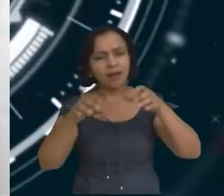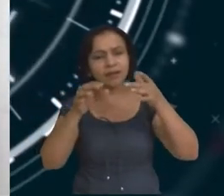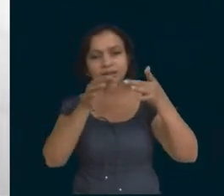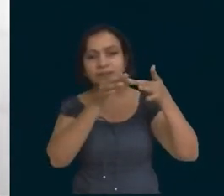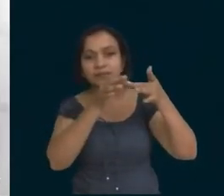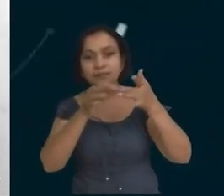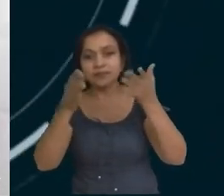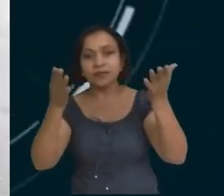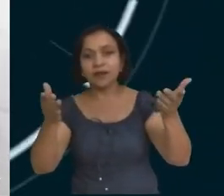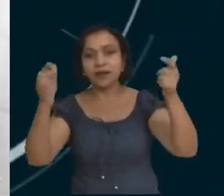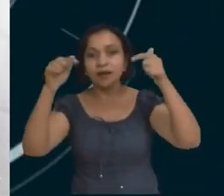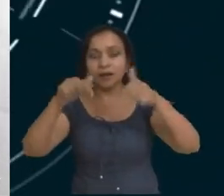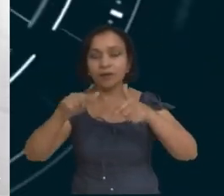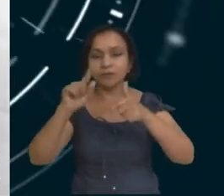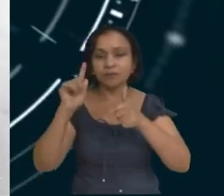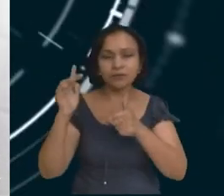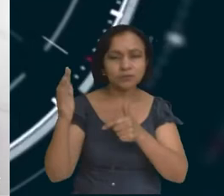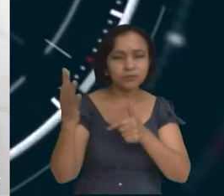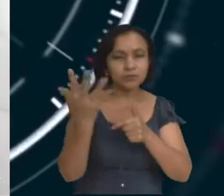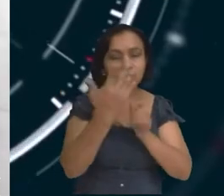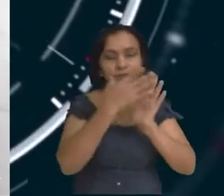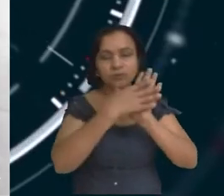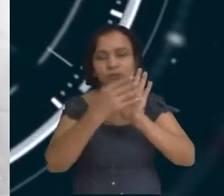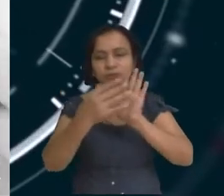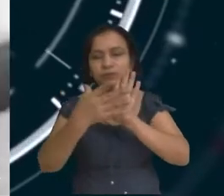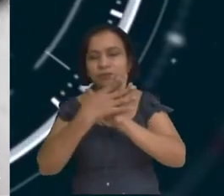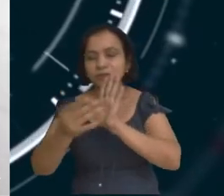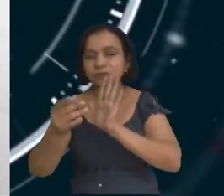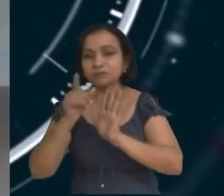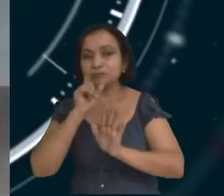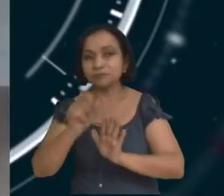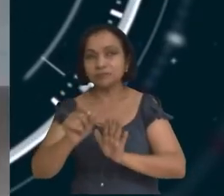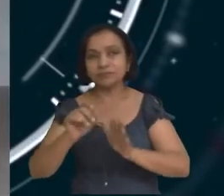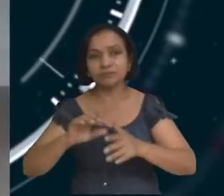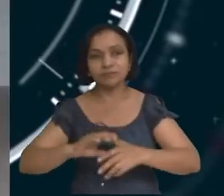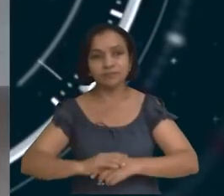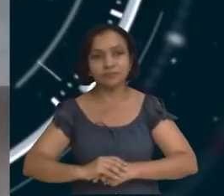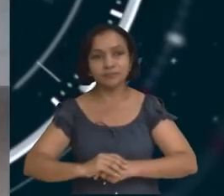que ahora acapara las redes sociales.